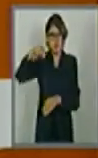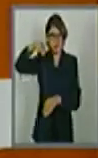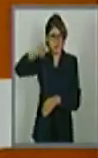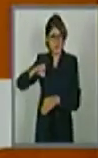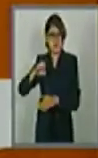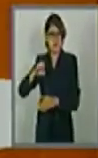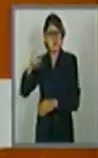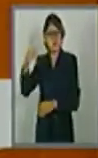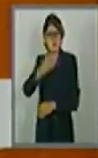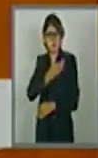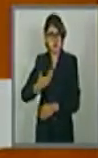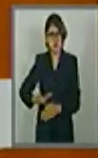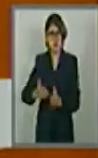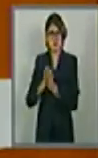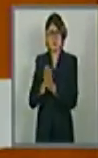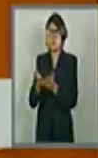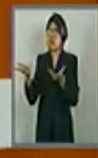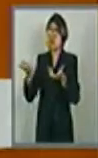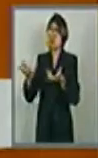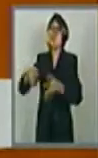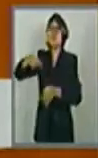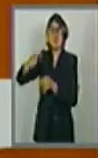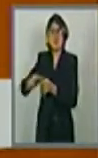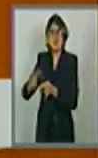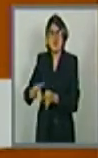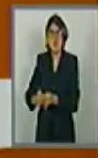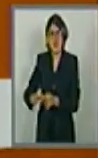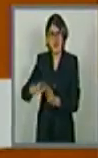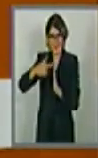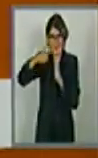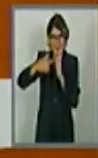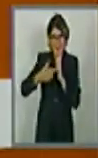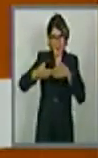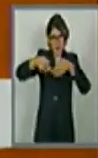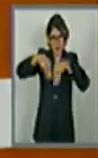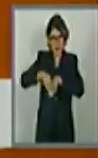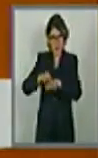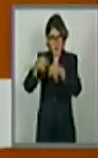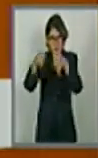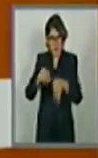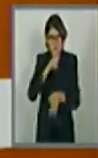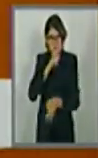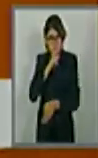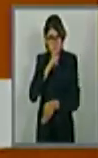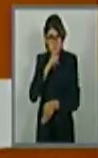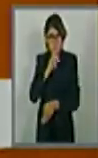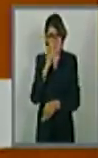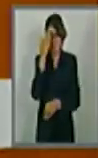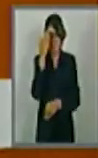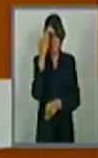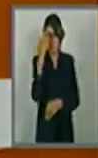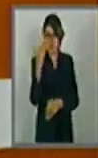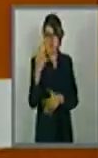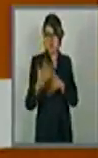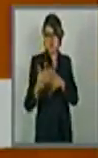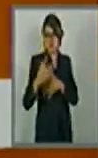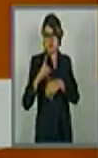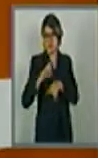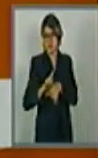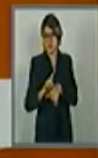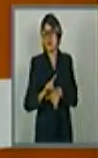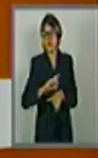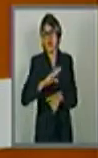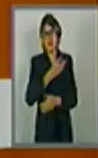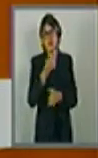presentará un informe del cumplimiento de estas reglas de neutralidad tardo más de 15 días en presentar este informe